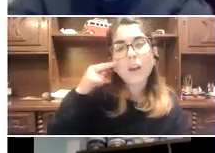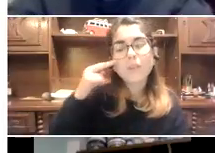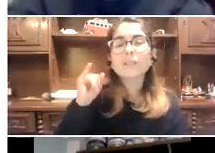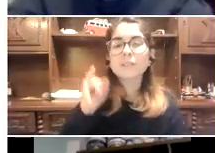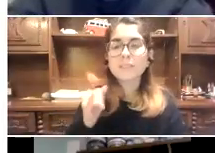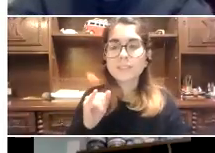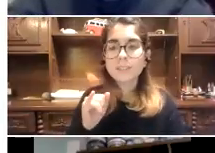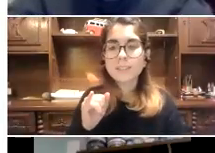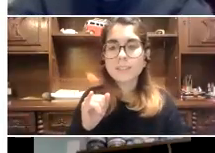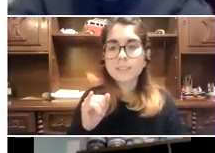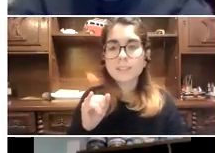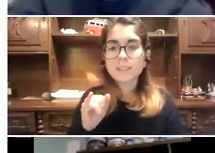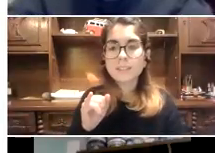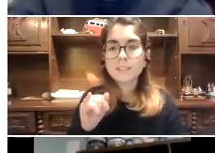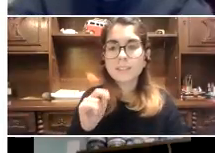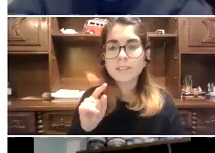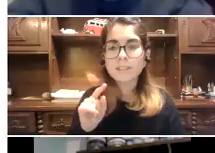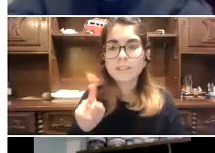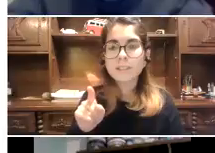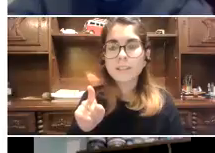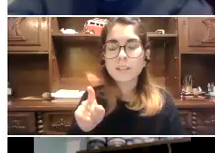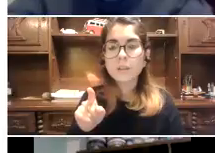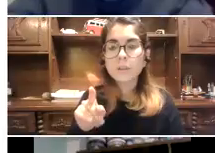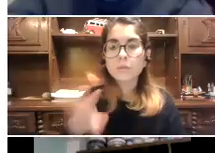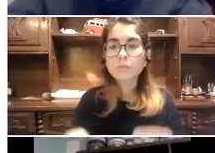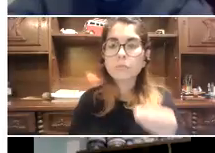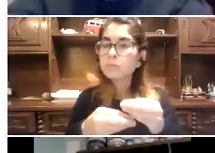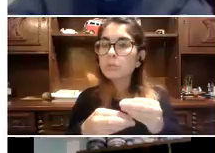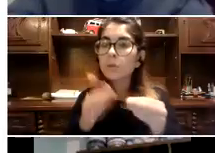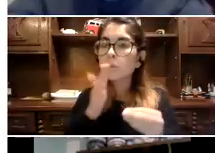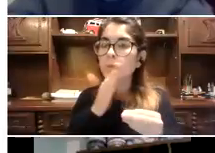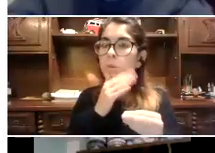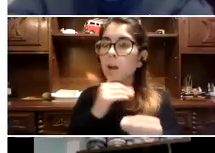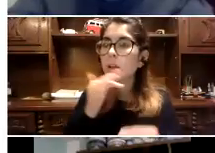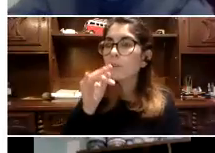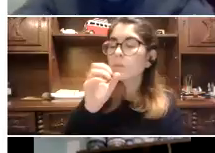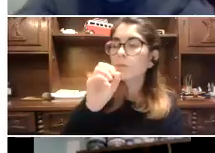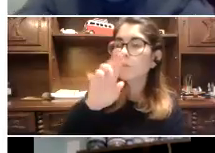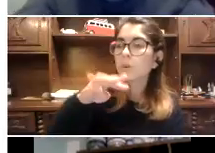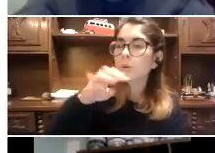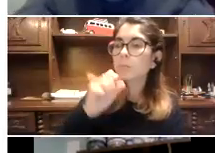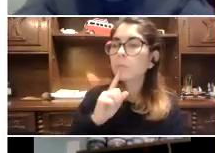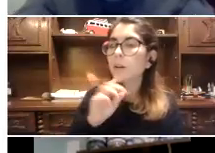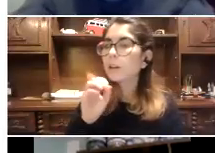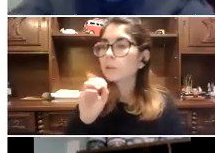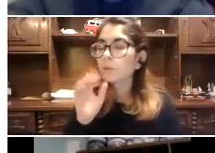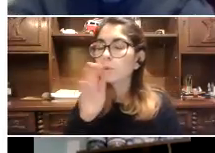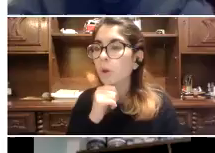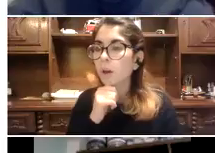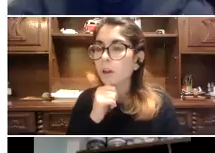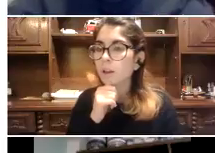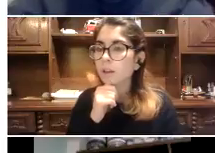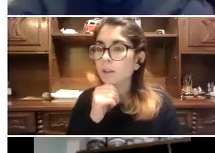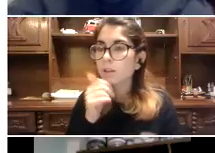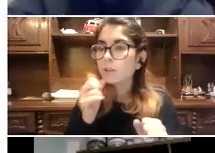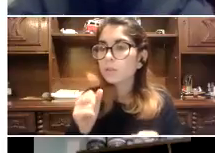que el archivo que adjuntó no tiene formato, no tiene extensión de archivo. Así es que